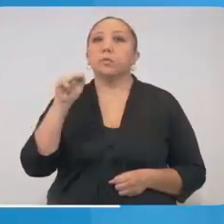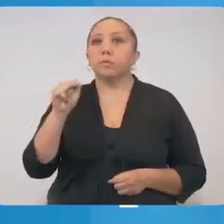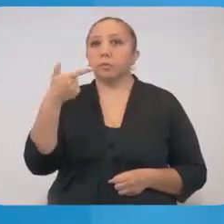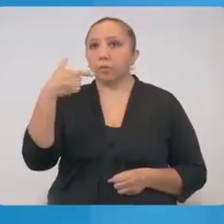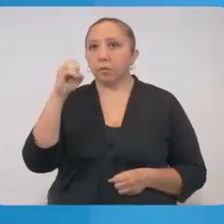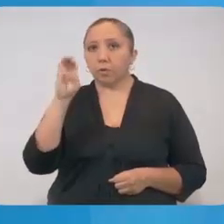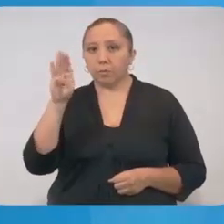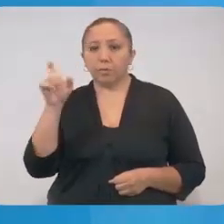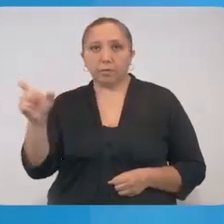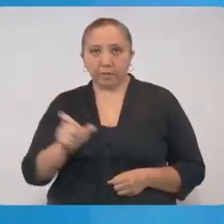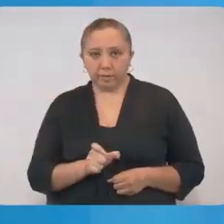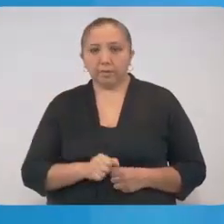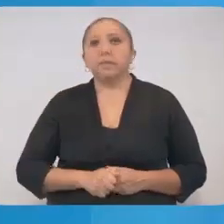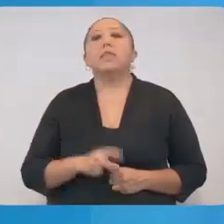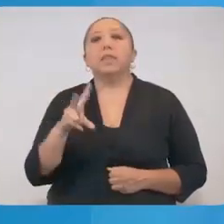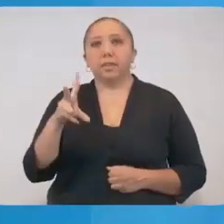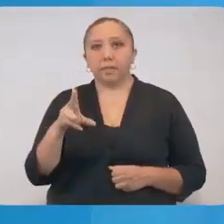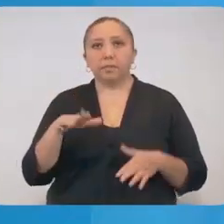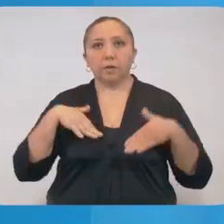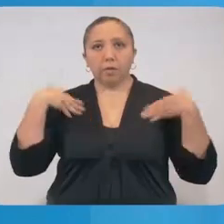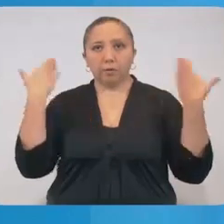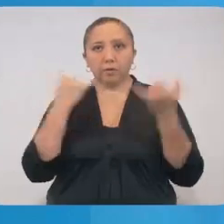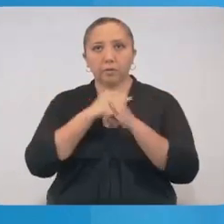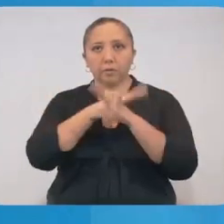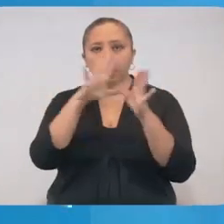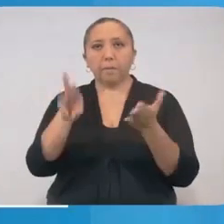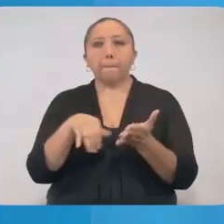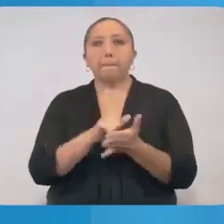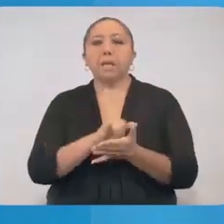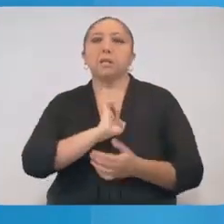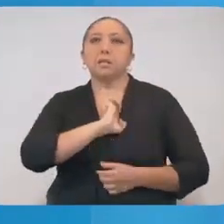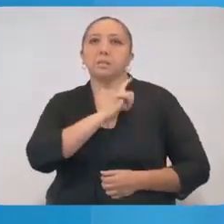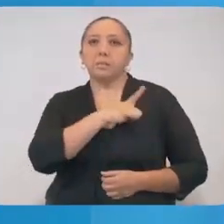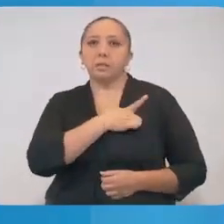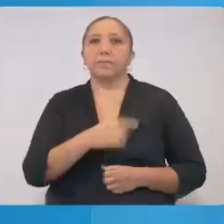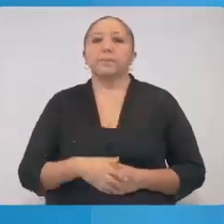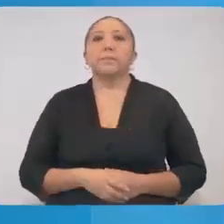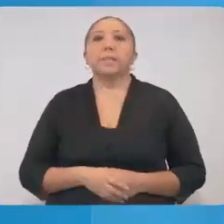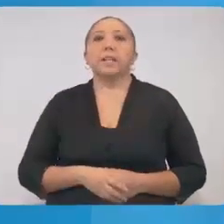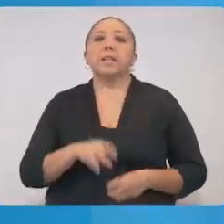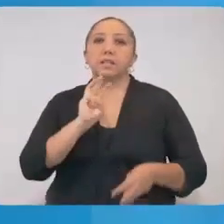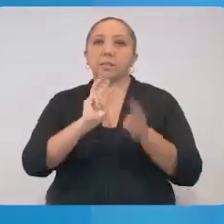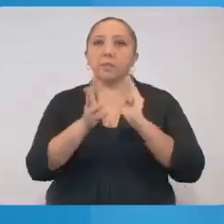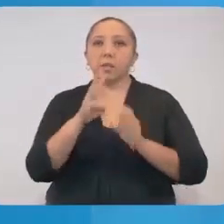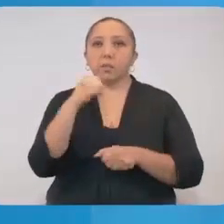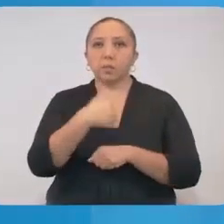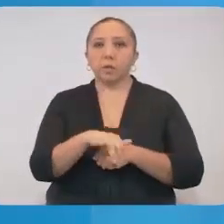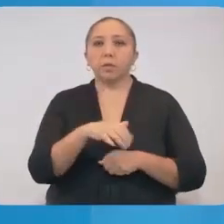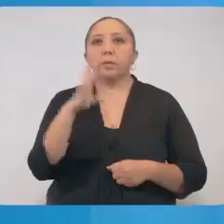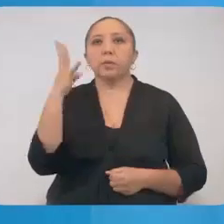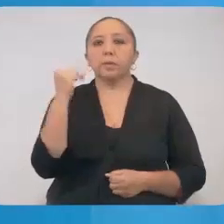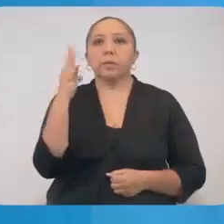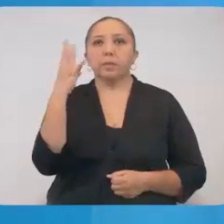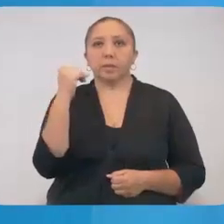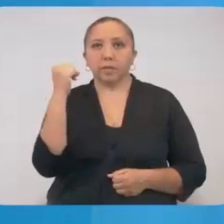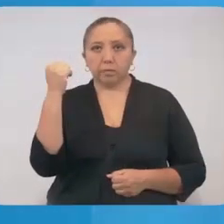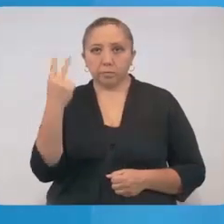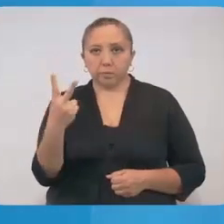coronavirus.yucatan.gov.mx también ofrece información en maya y en español. El chat de WhatsApp en el número